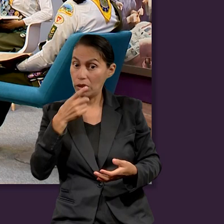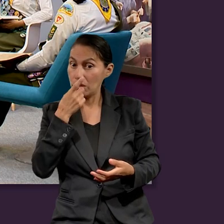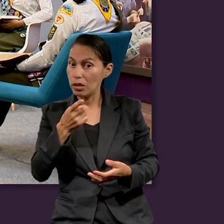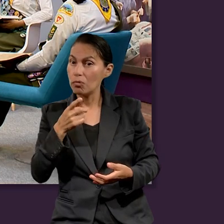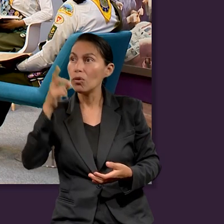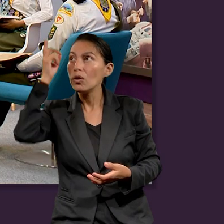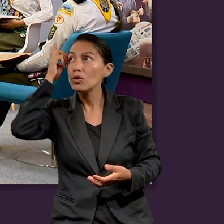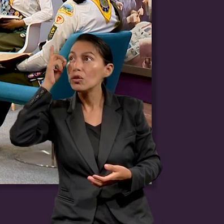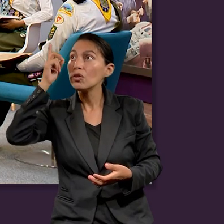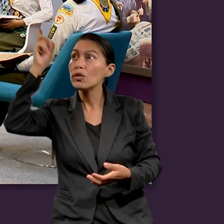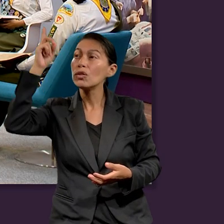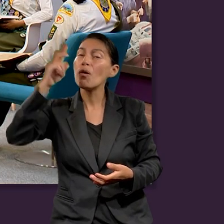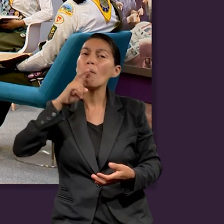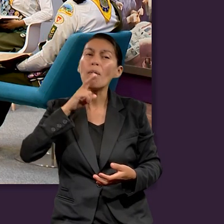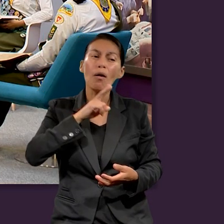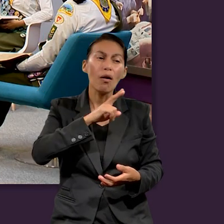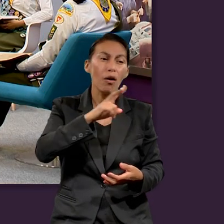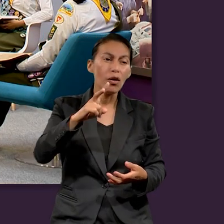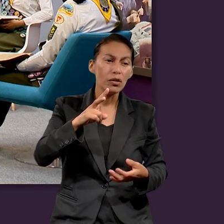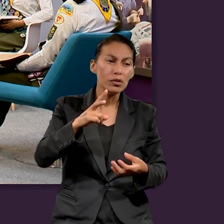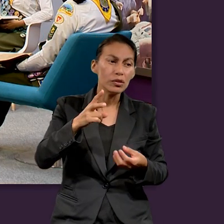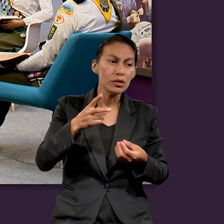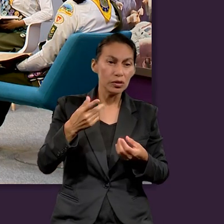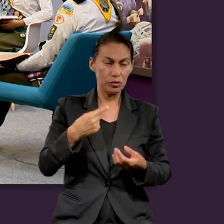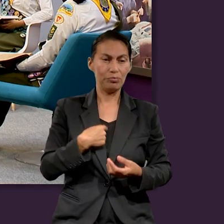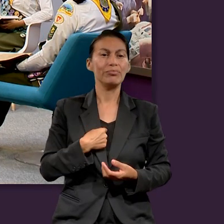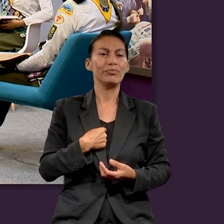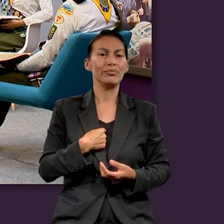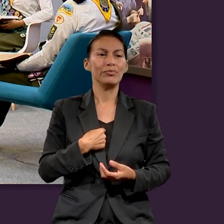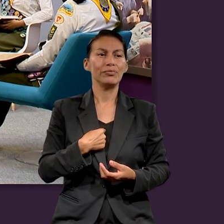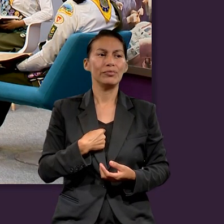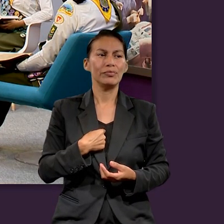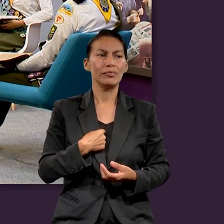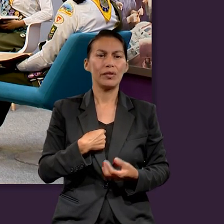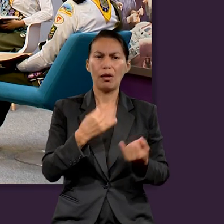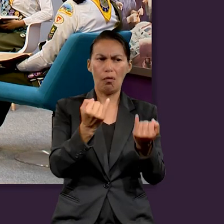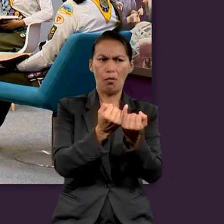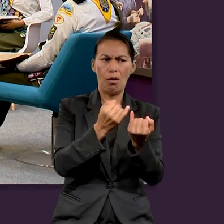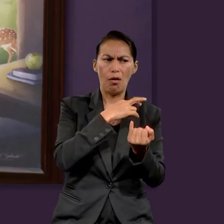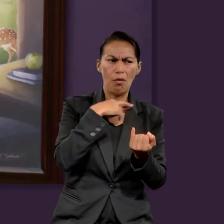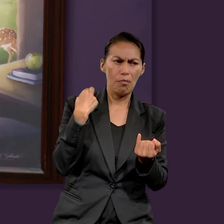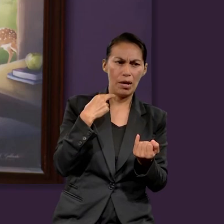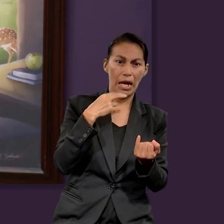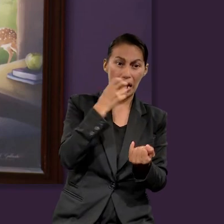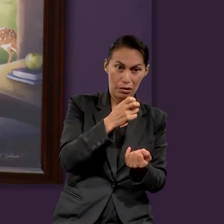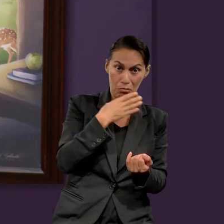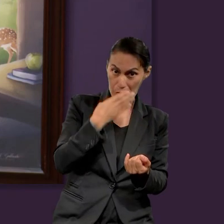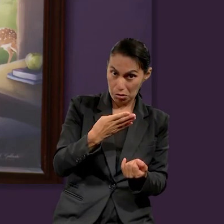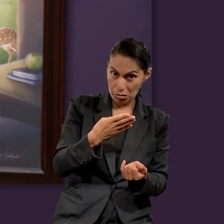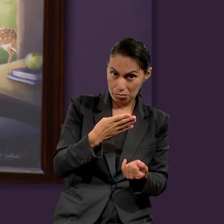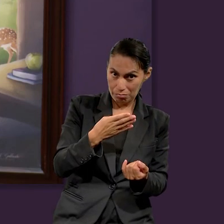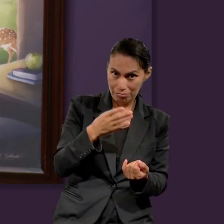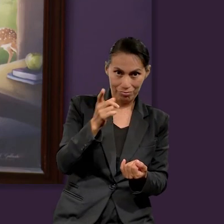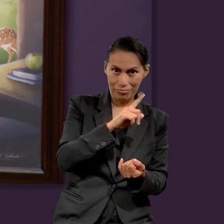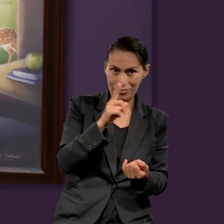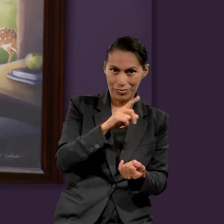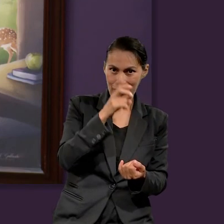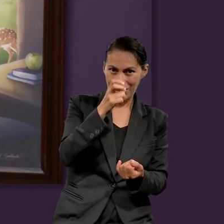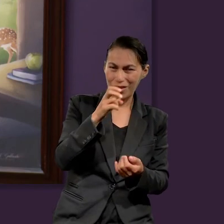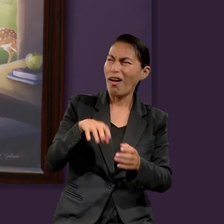somos la voz de Dios sobre esta tierra como la hace la iglesia romana Pues